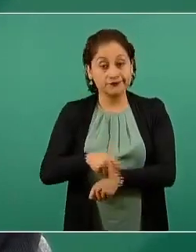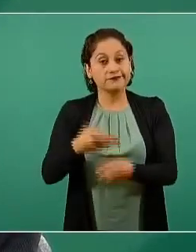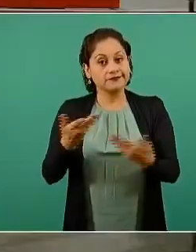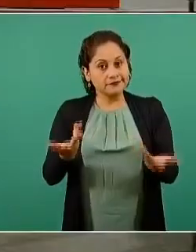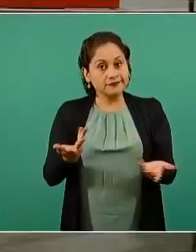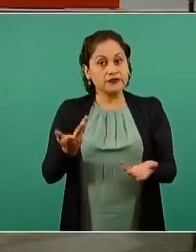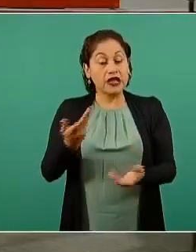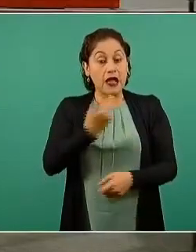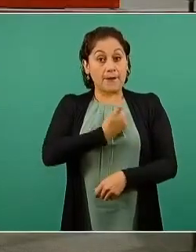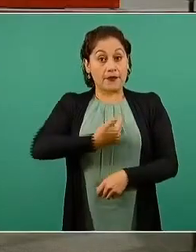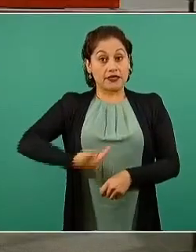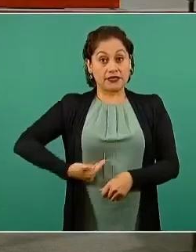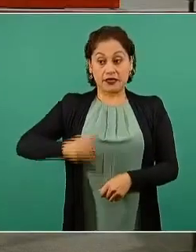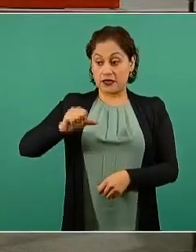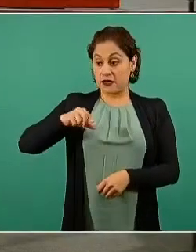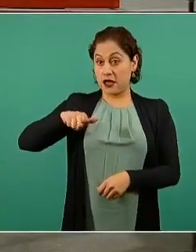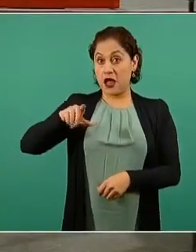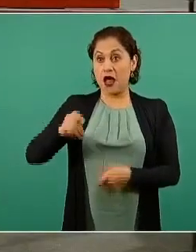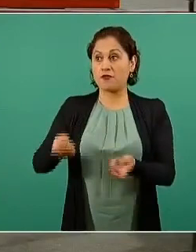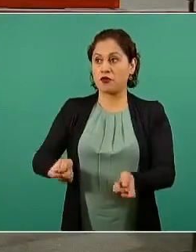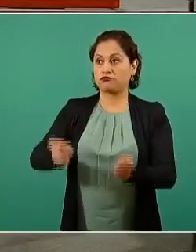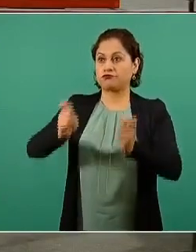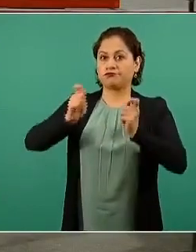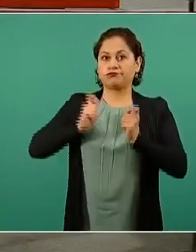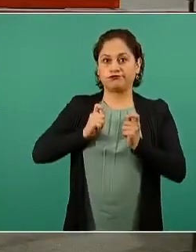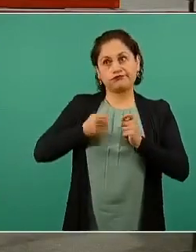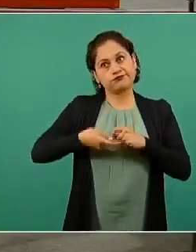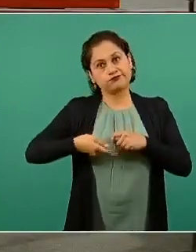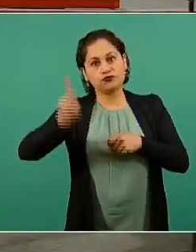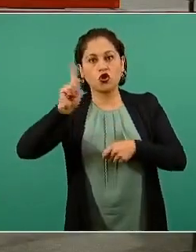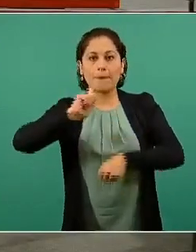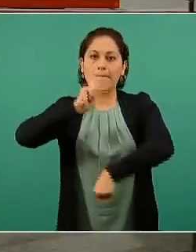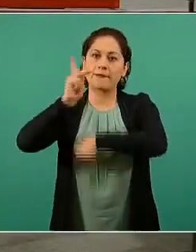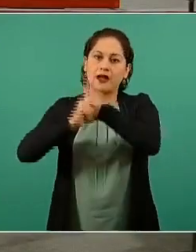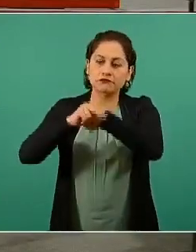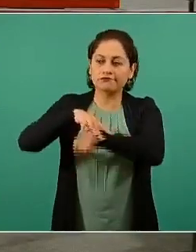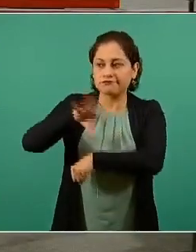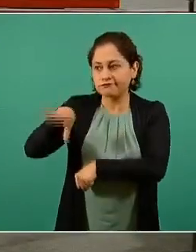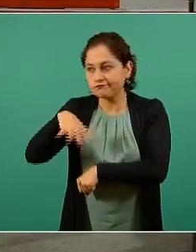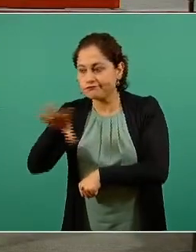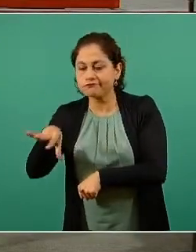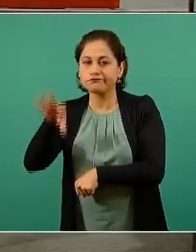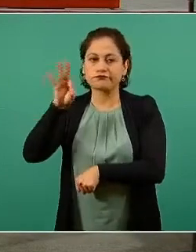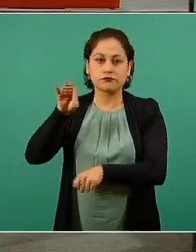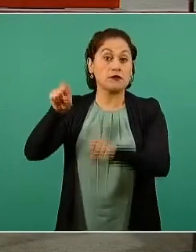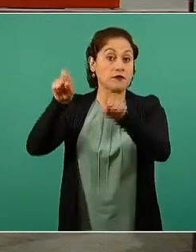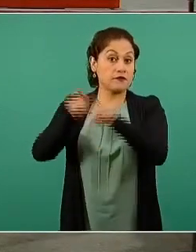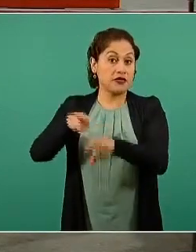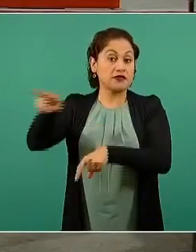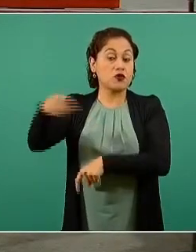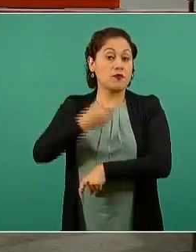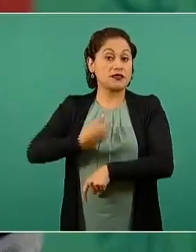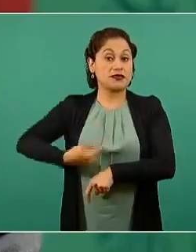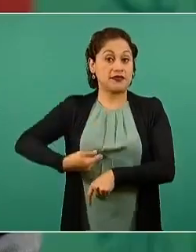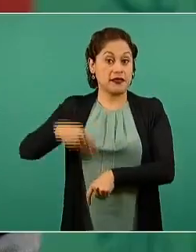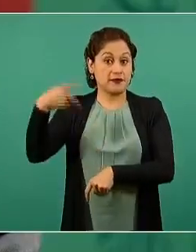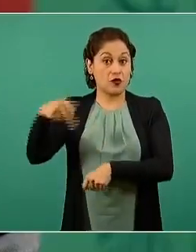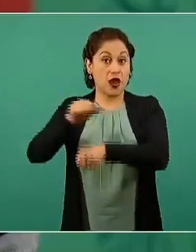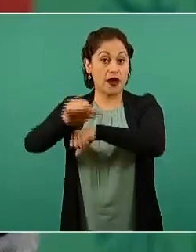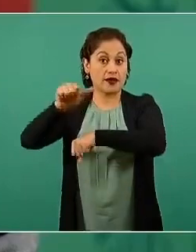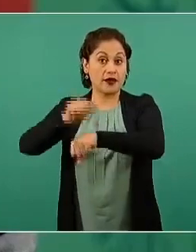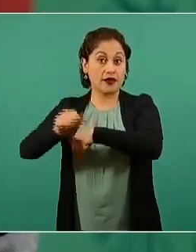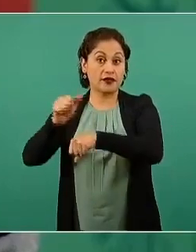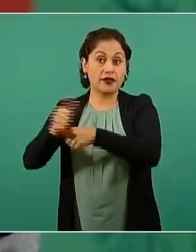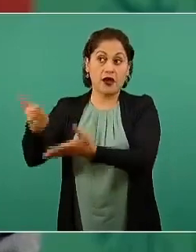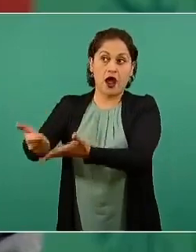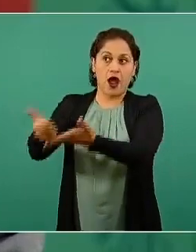nos encomendó explorar, a partir del apoyo que brindó el presidente Alberto Fernández, explorar la